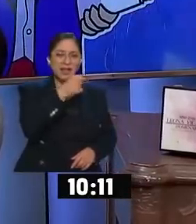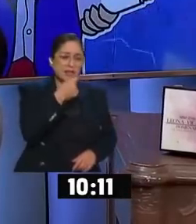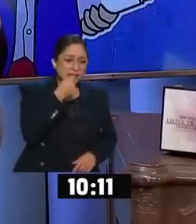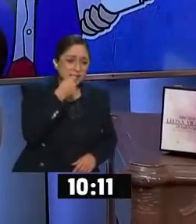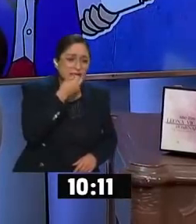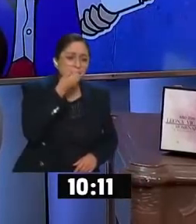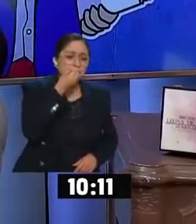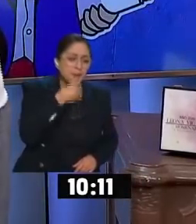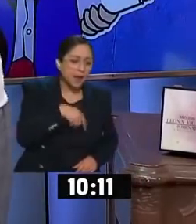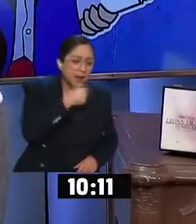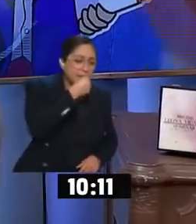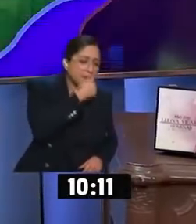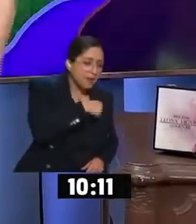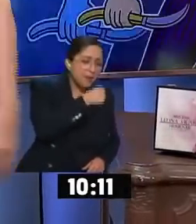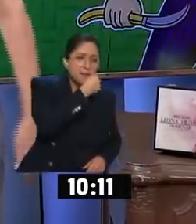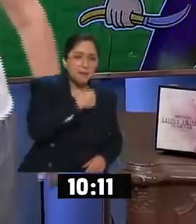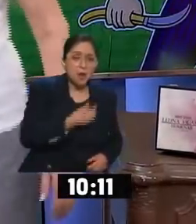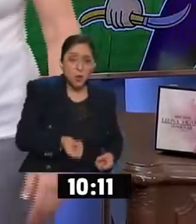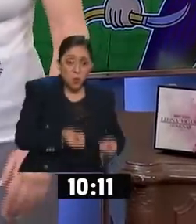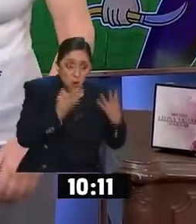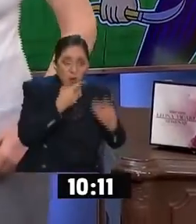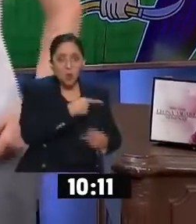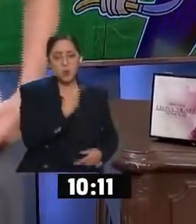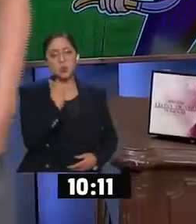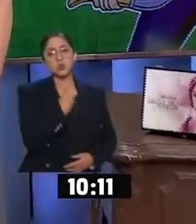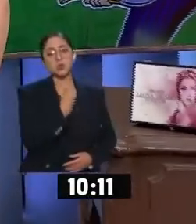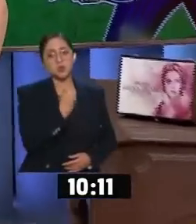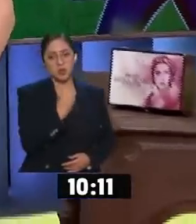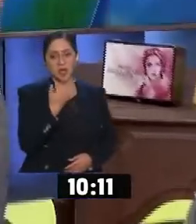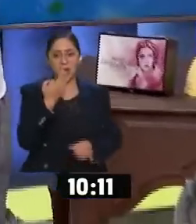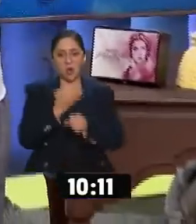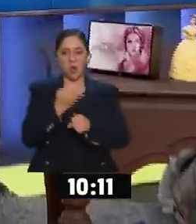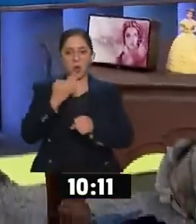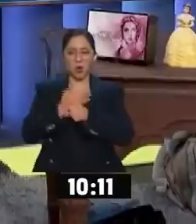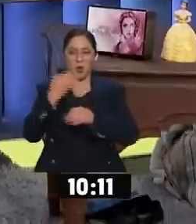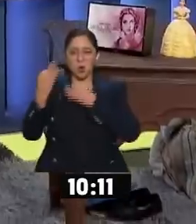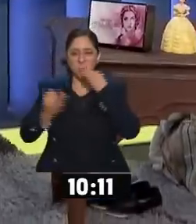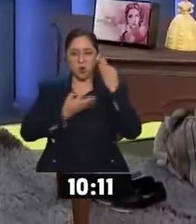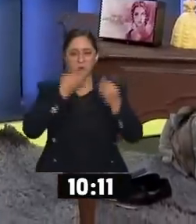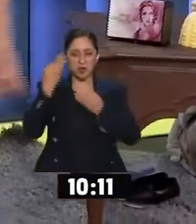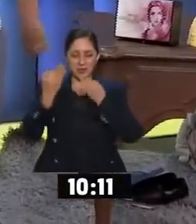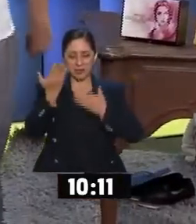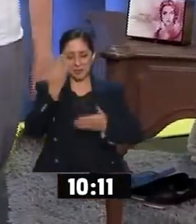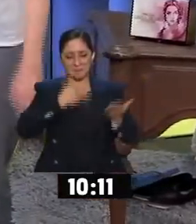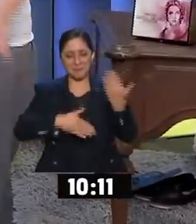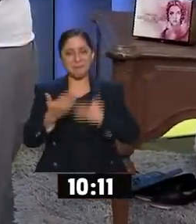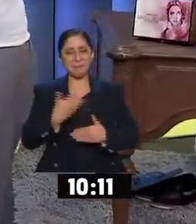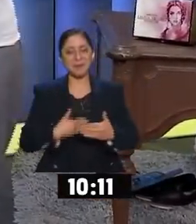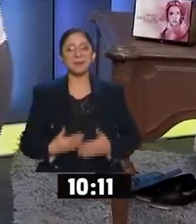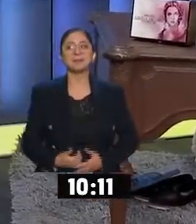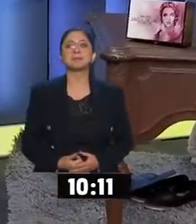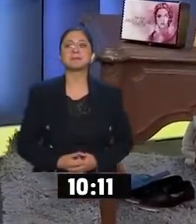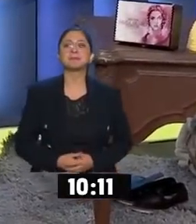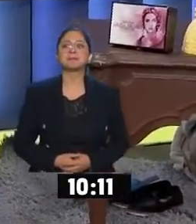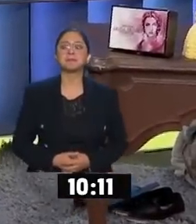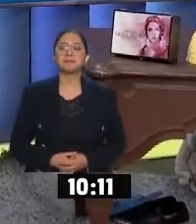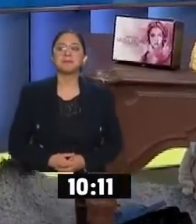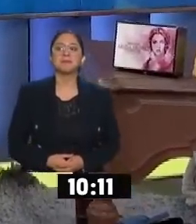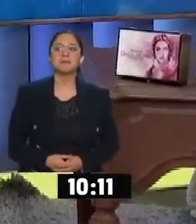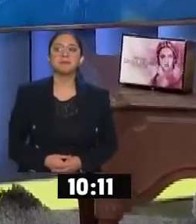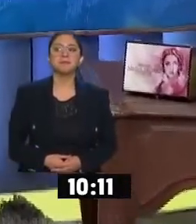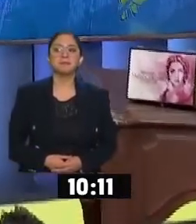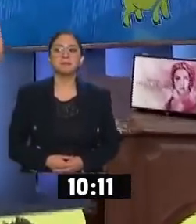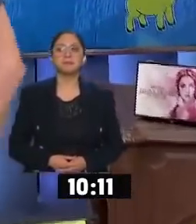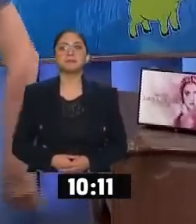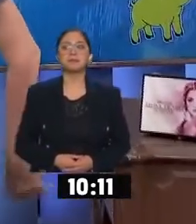Estuvo chido. Sí. Pero en fin, vamos adelante con el revólver informacional. ¡Ay, órale! ¡Cansado de que todas